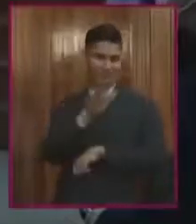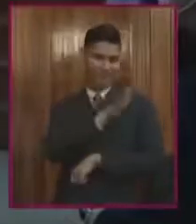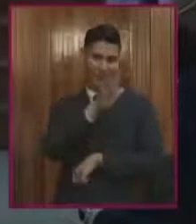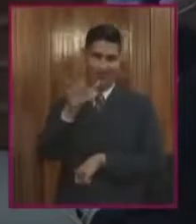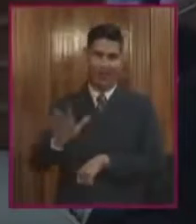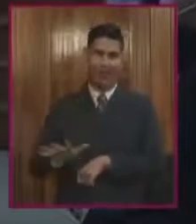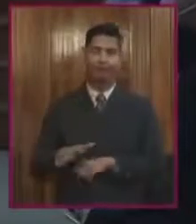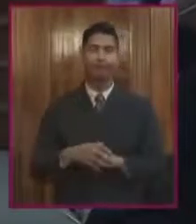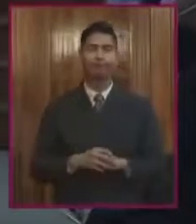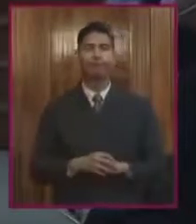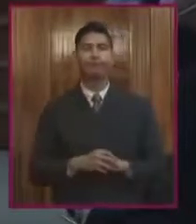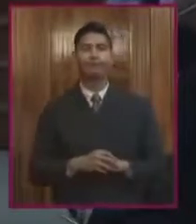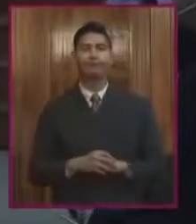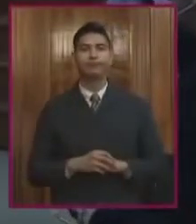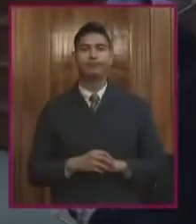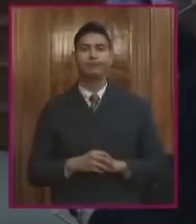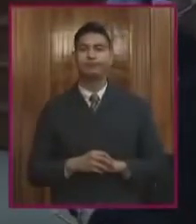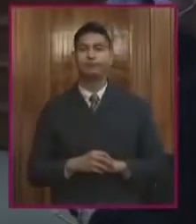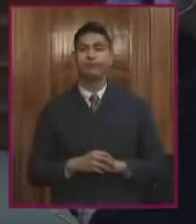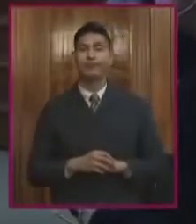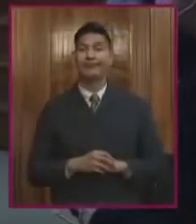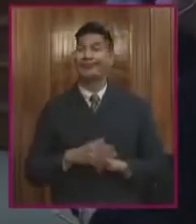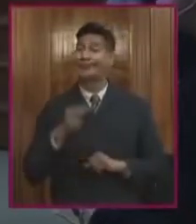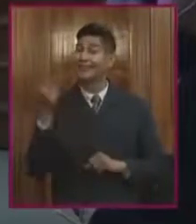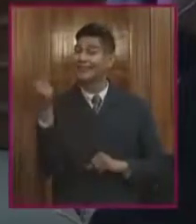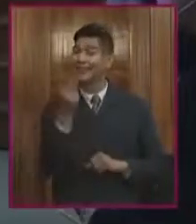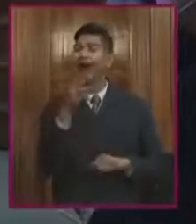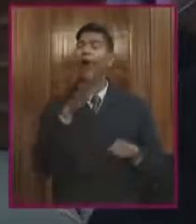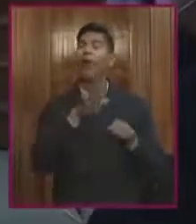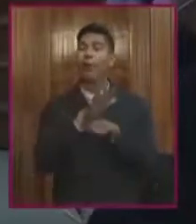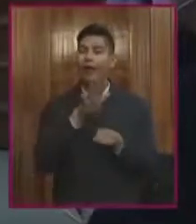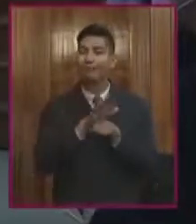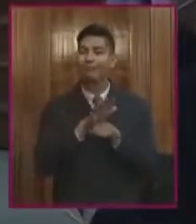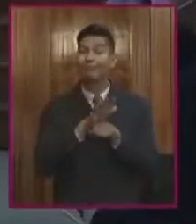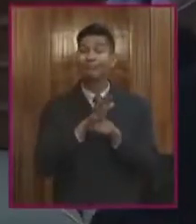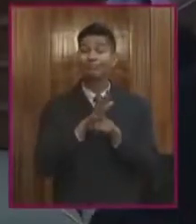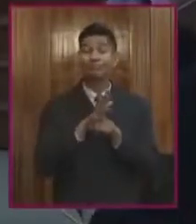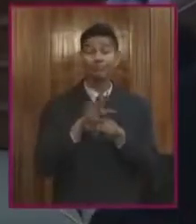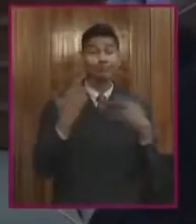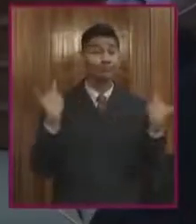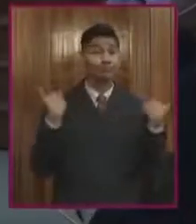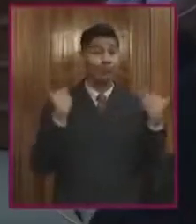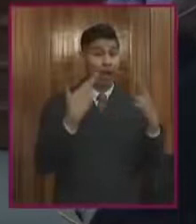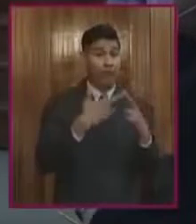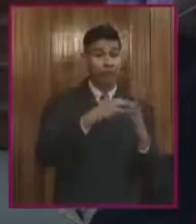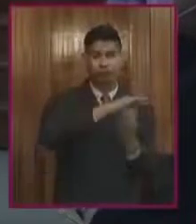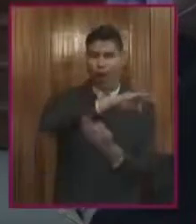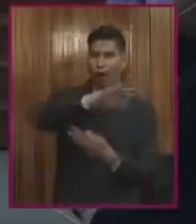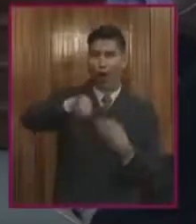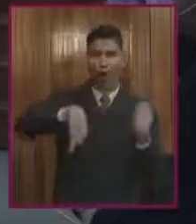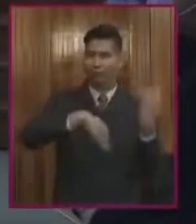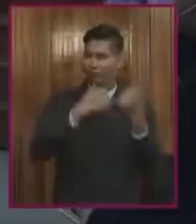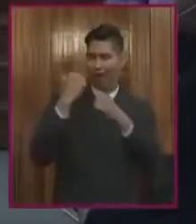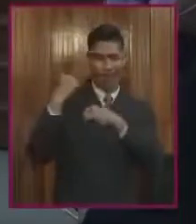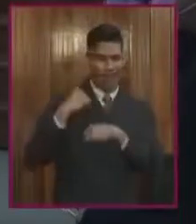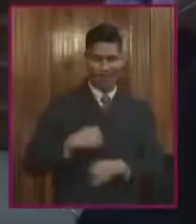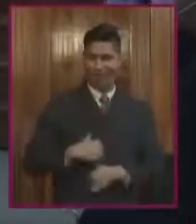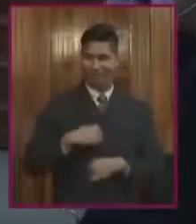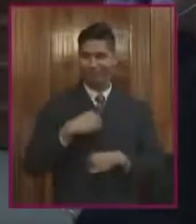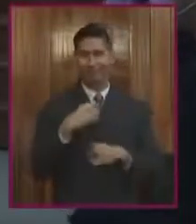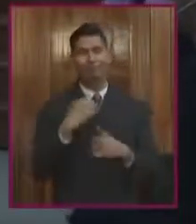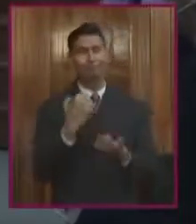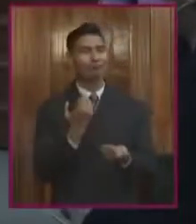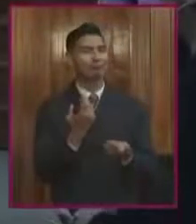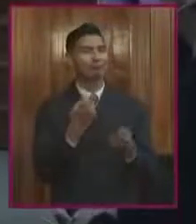Requerimos de una amplia participación en este proceso de transformación de las autoridades